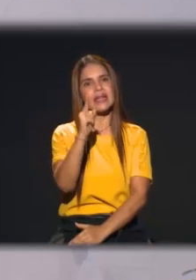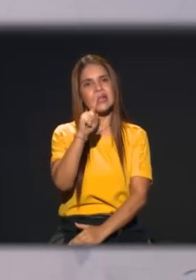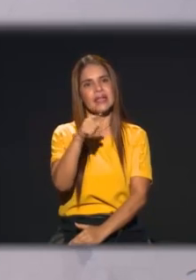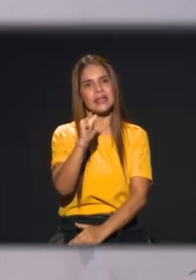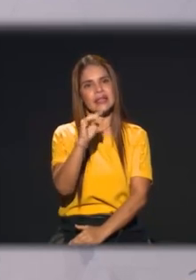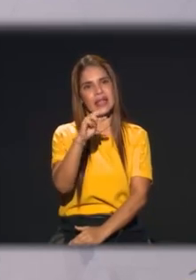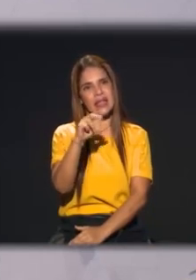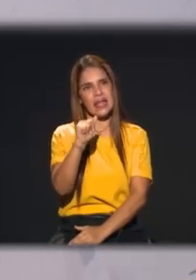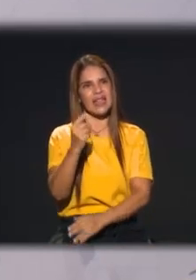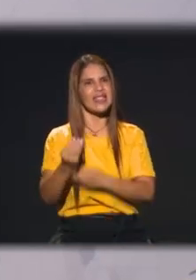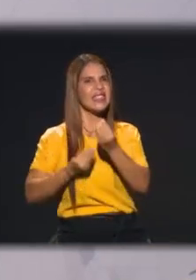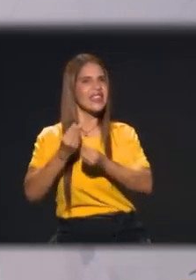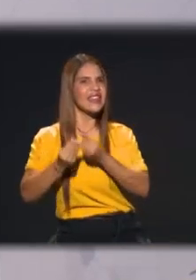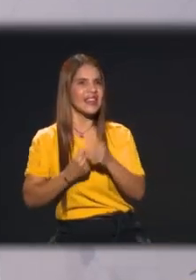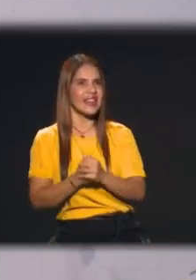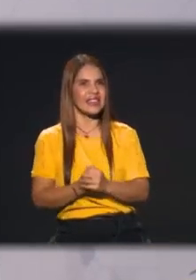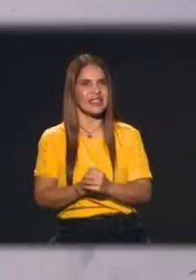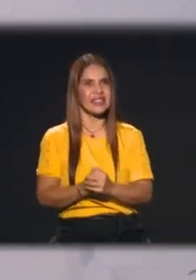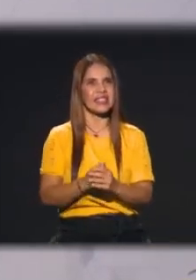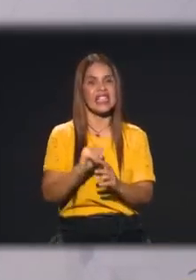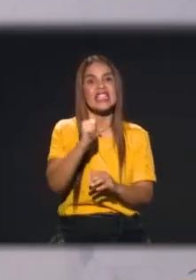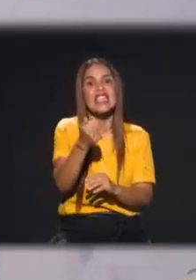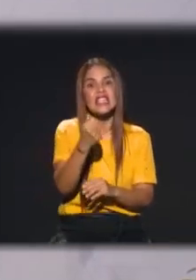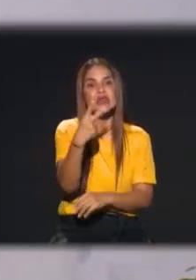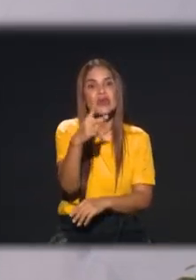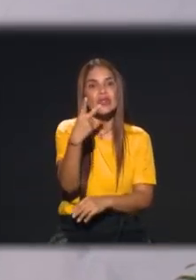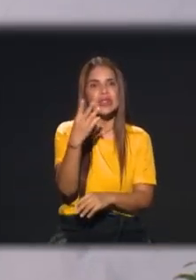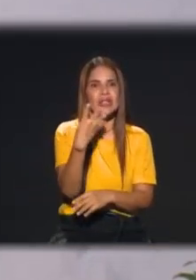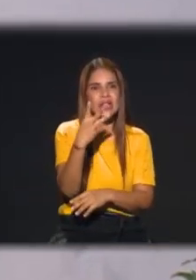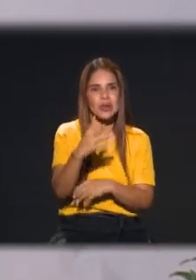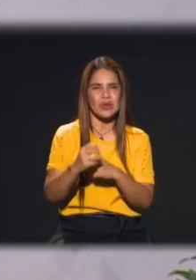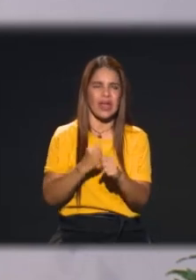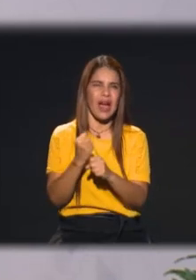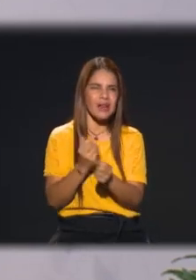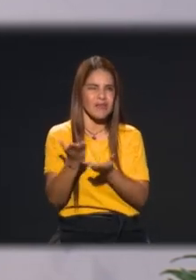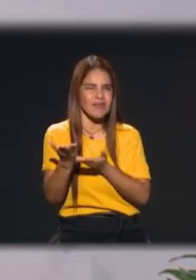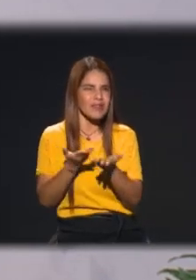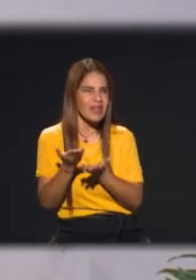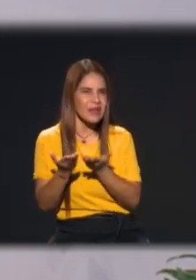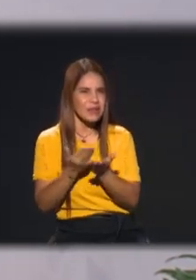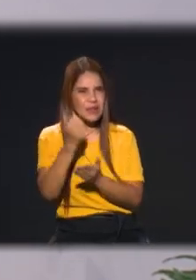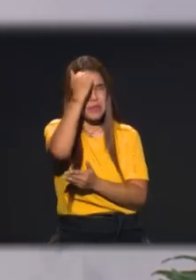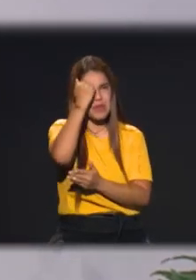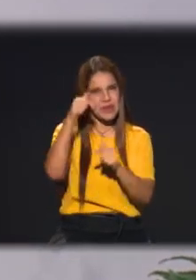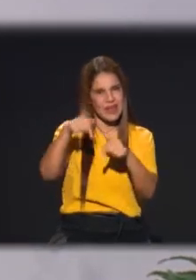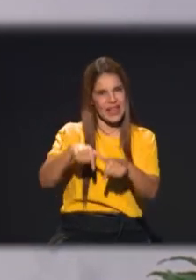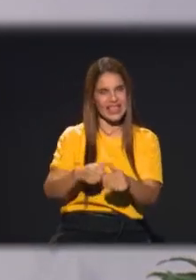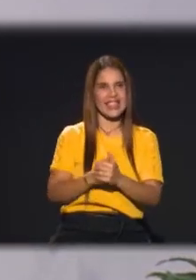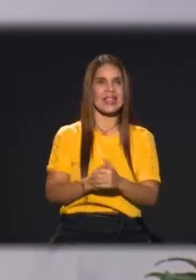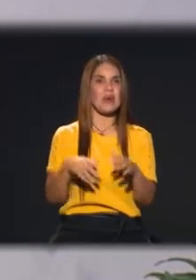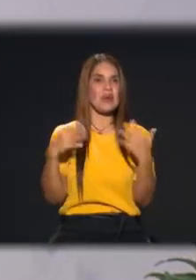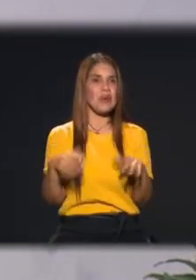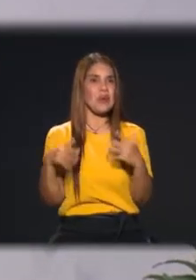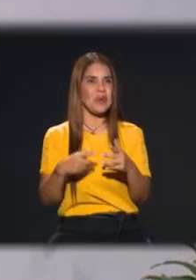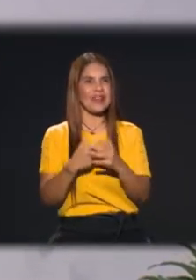y les cuento que no aparentan, pero tienen como 10, 12, 14 años de servicio en la docencia en Medellín, entonces me parece